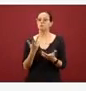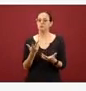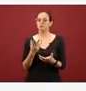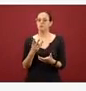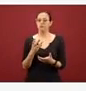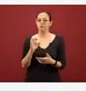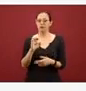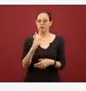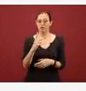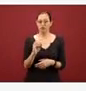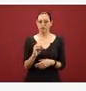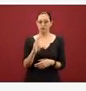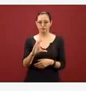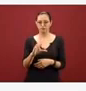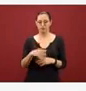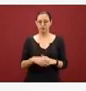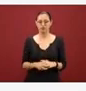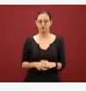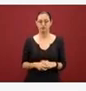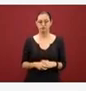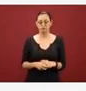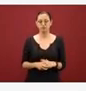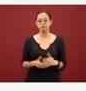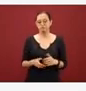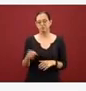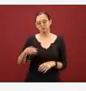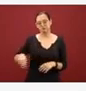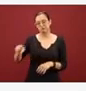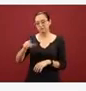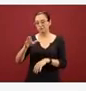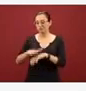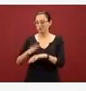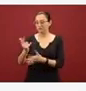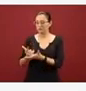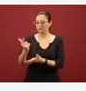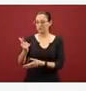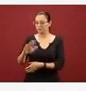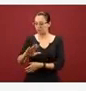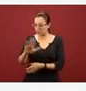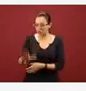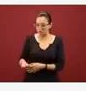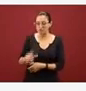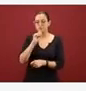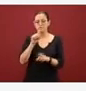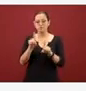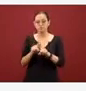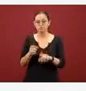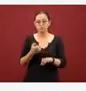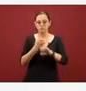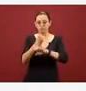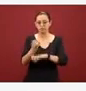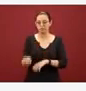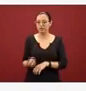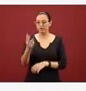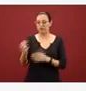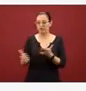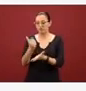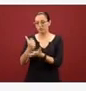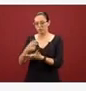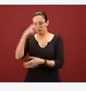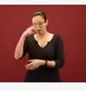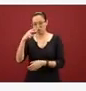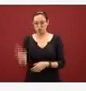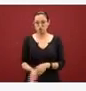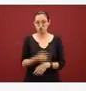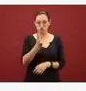el nombre de EPOC. Encuentran la distribución por estado donde ocurrió la defunción: 3 en Ciudad de México, 2 en